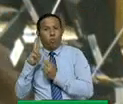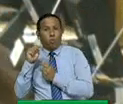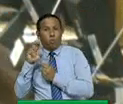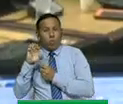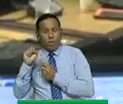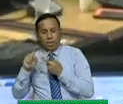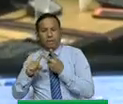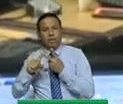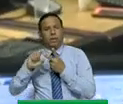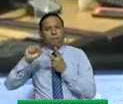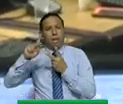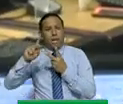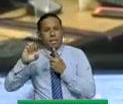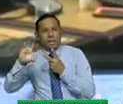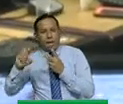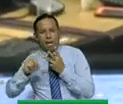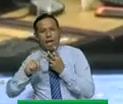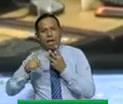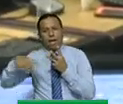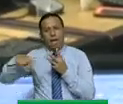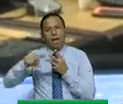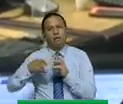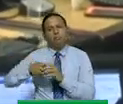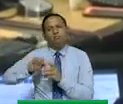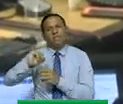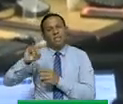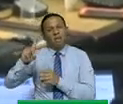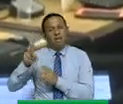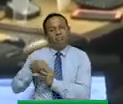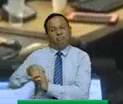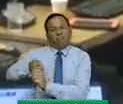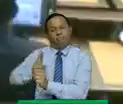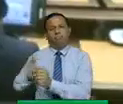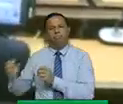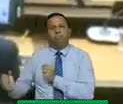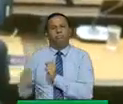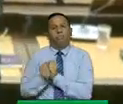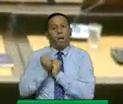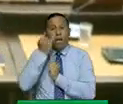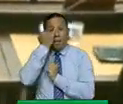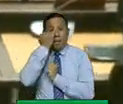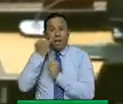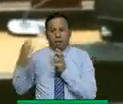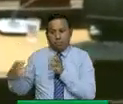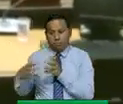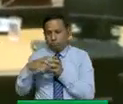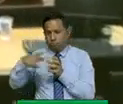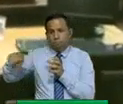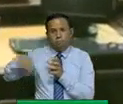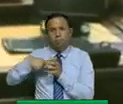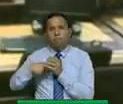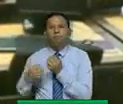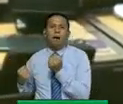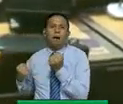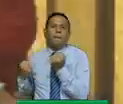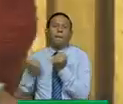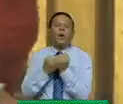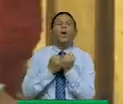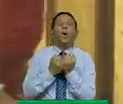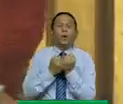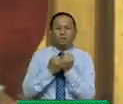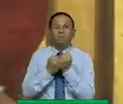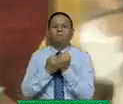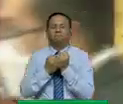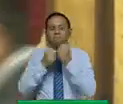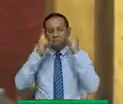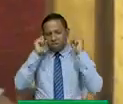los denominados rebeldes de la izquierda democrática y Pachacuti contribuyeron literalmente como buenos alquimistas para sellar la salida